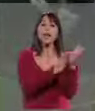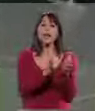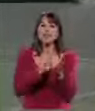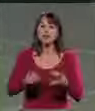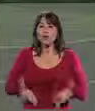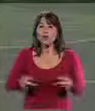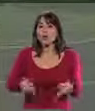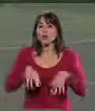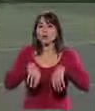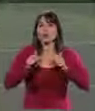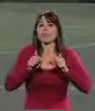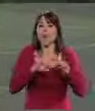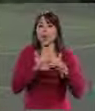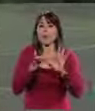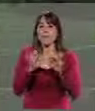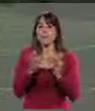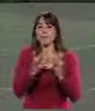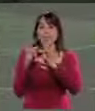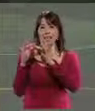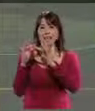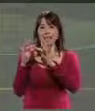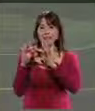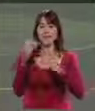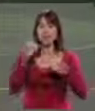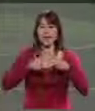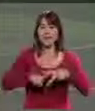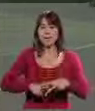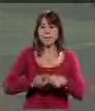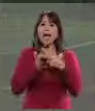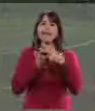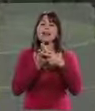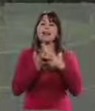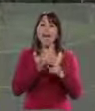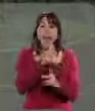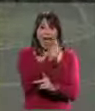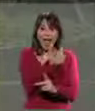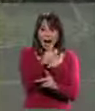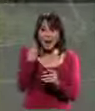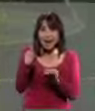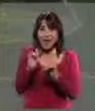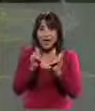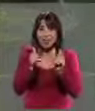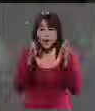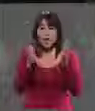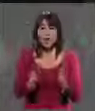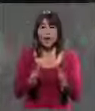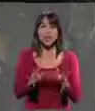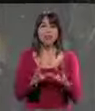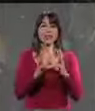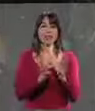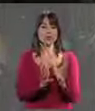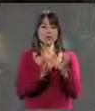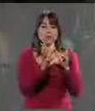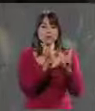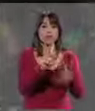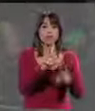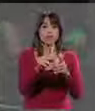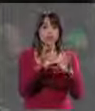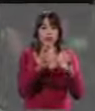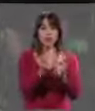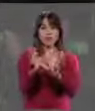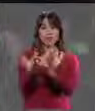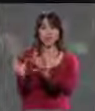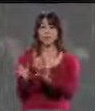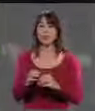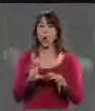la organización y los gastos fueron asumidos por Olimpiadas Especiales, que para empezar, dotó a cada jugador inscrito de un balón